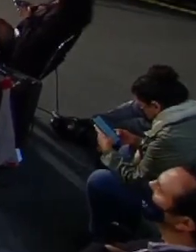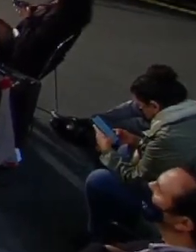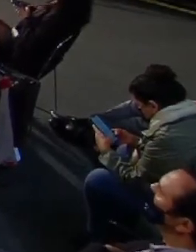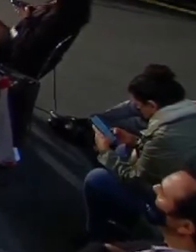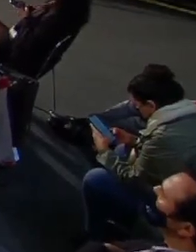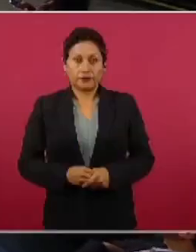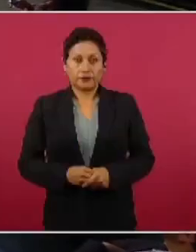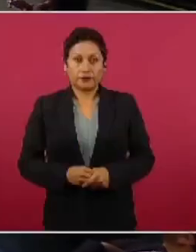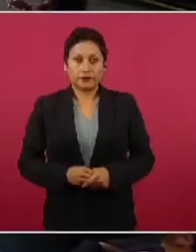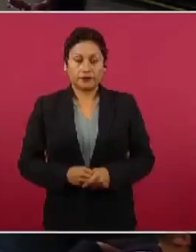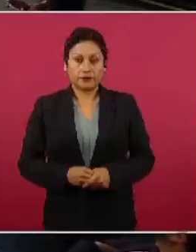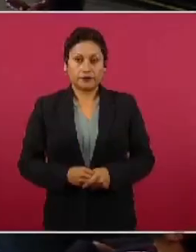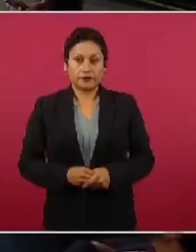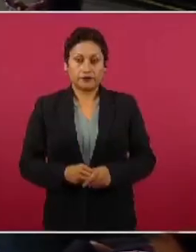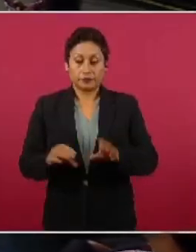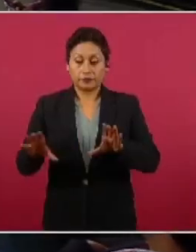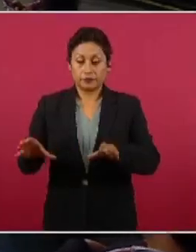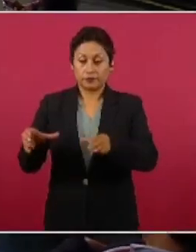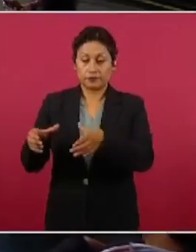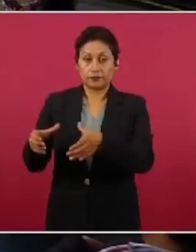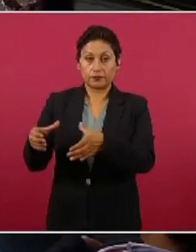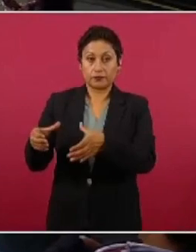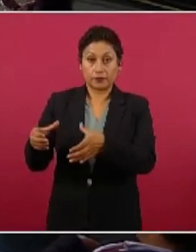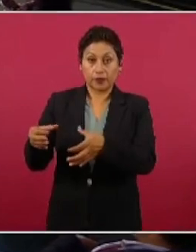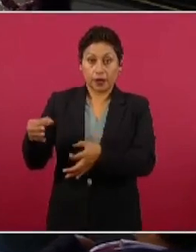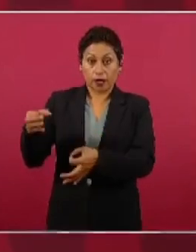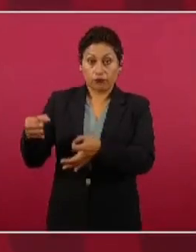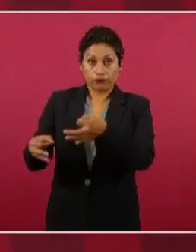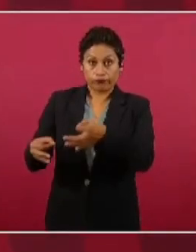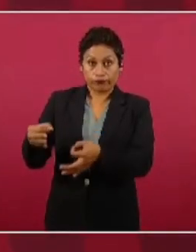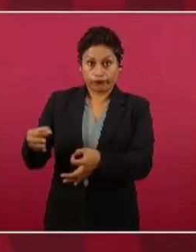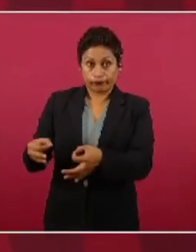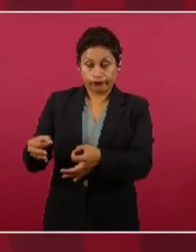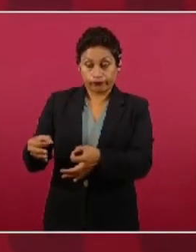depende del Ejecutivo.